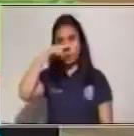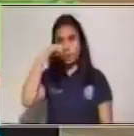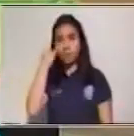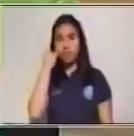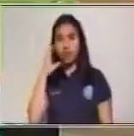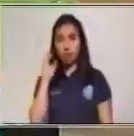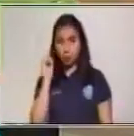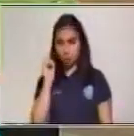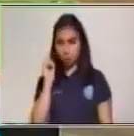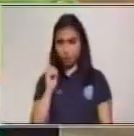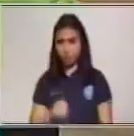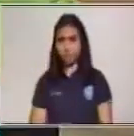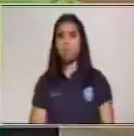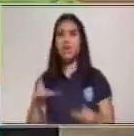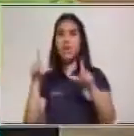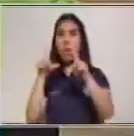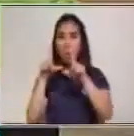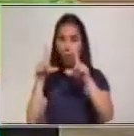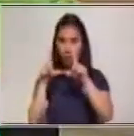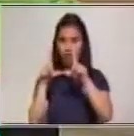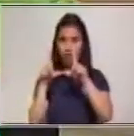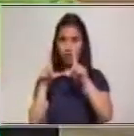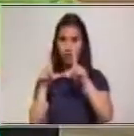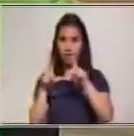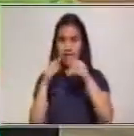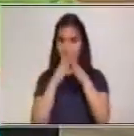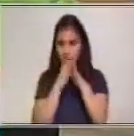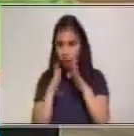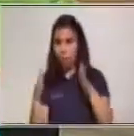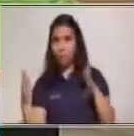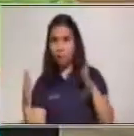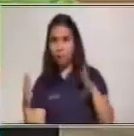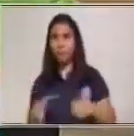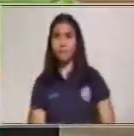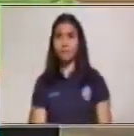El cuadro sinóptico también es otro organizador